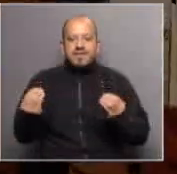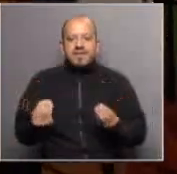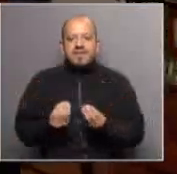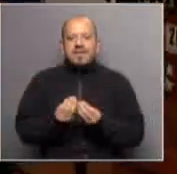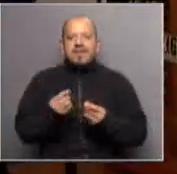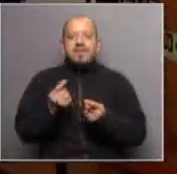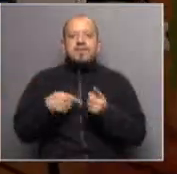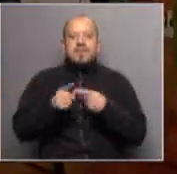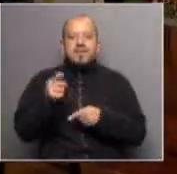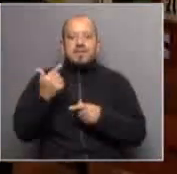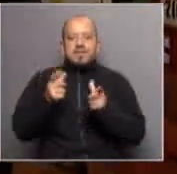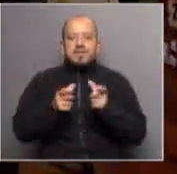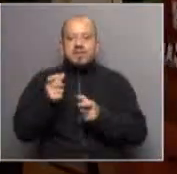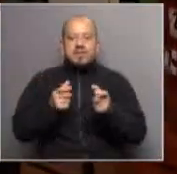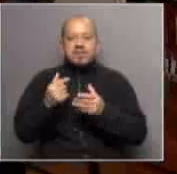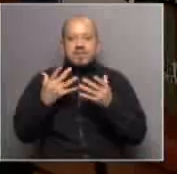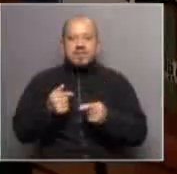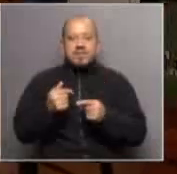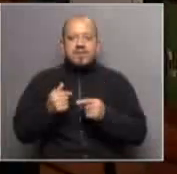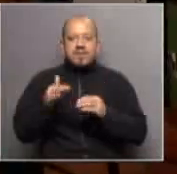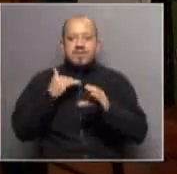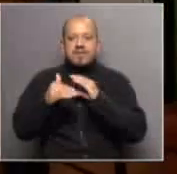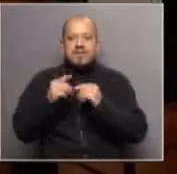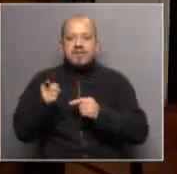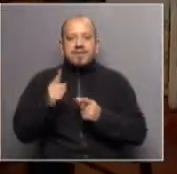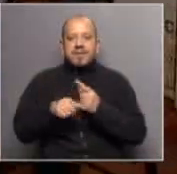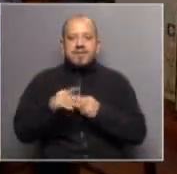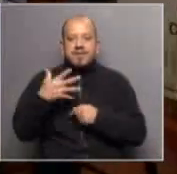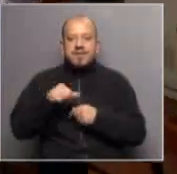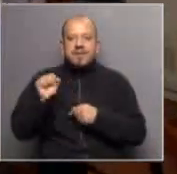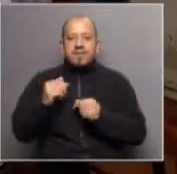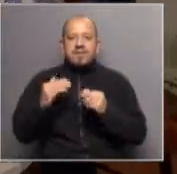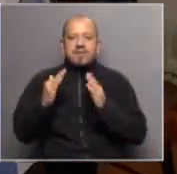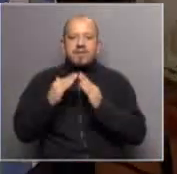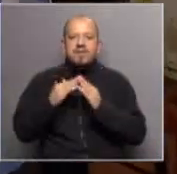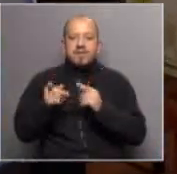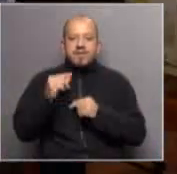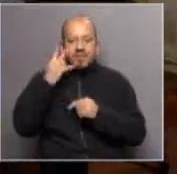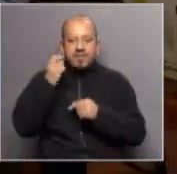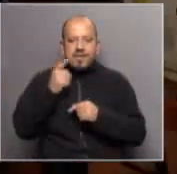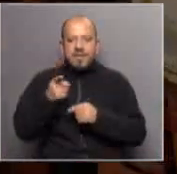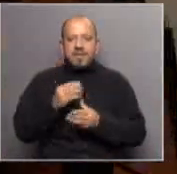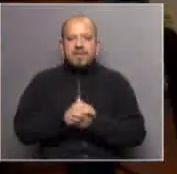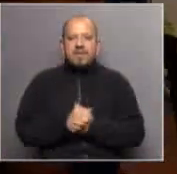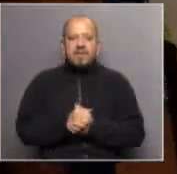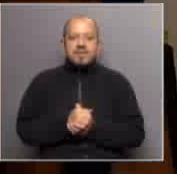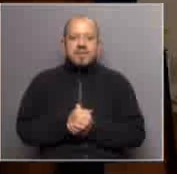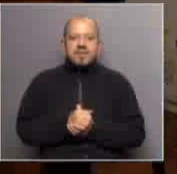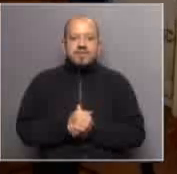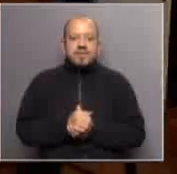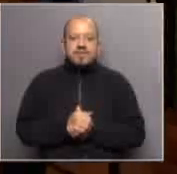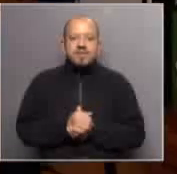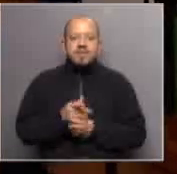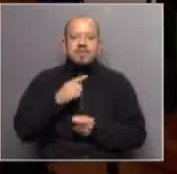no. Pero si la gente se quiere comunicar por mensaje, le llevamos a la casa si quiere algo del bar. ¿Tienen delivery? ¿Cómo